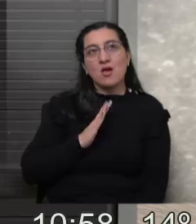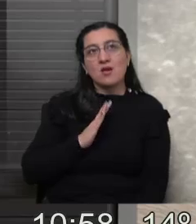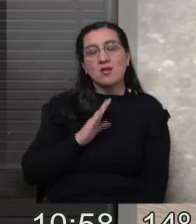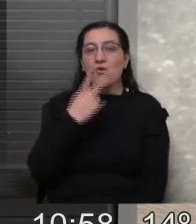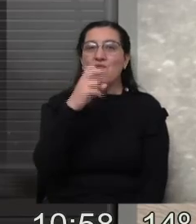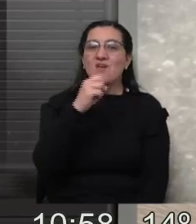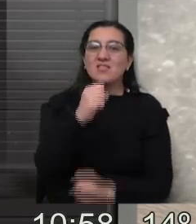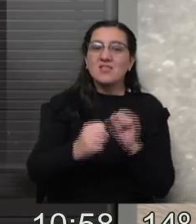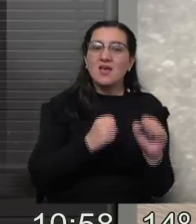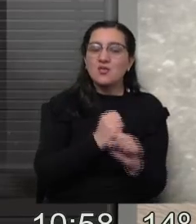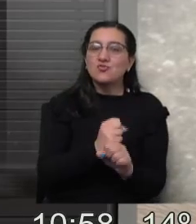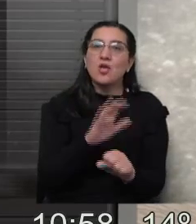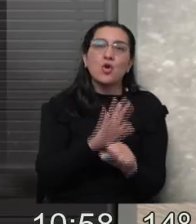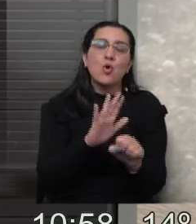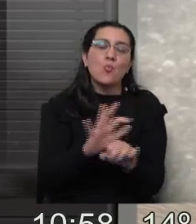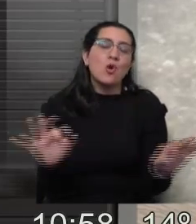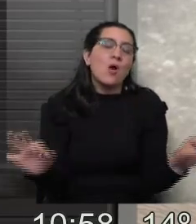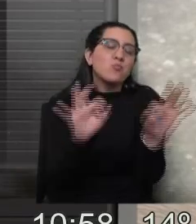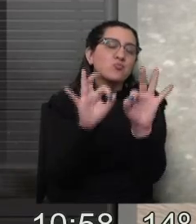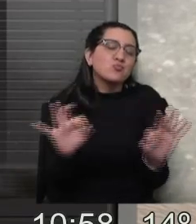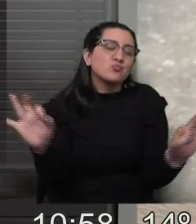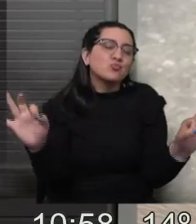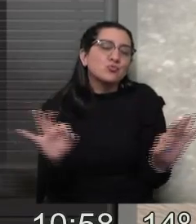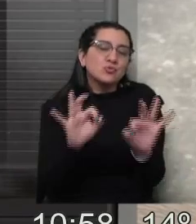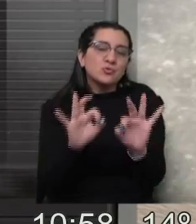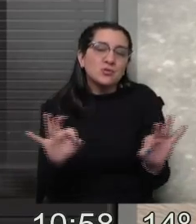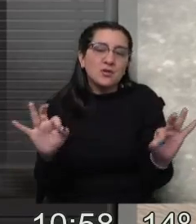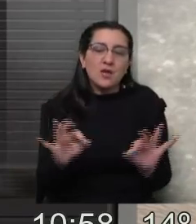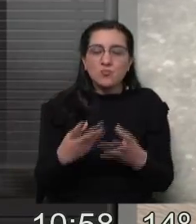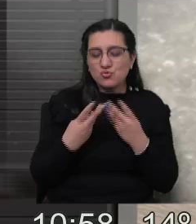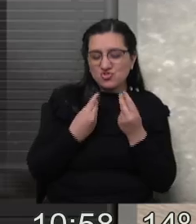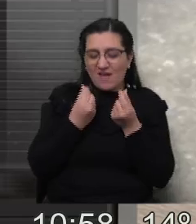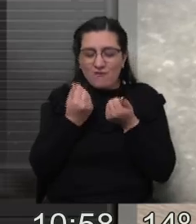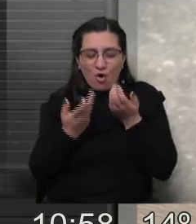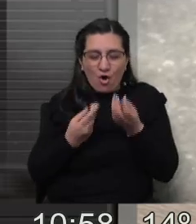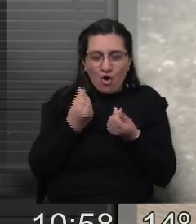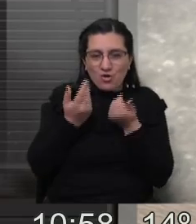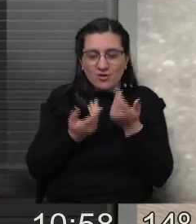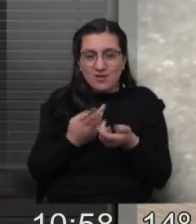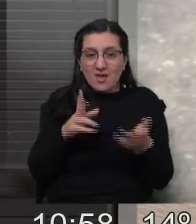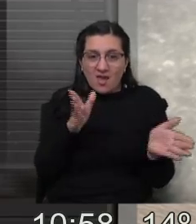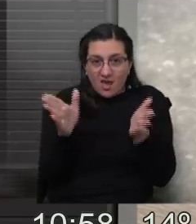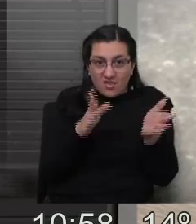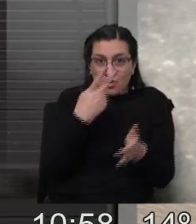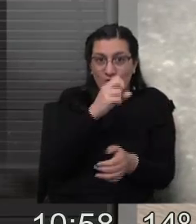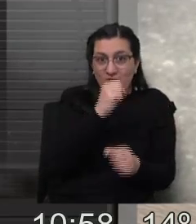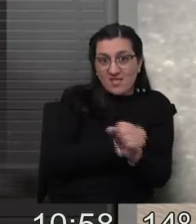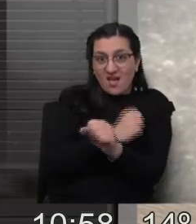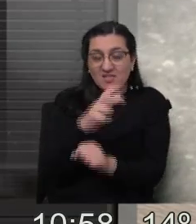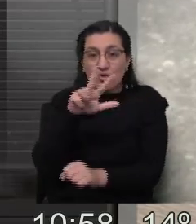años es como la música tropical, puro sabor. entre los 20 y los